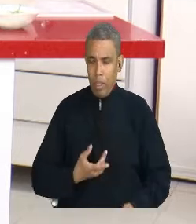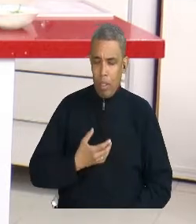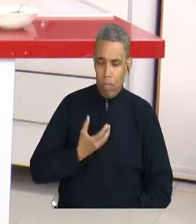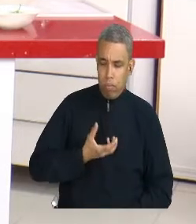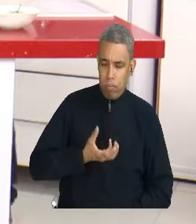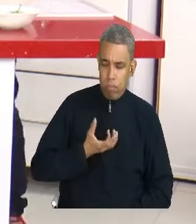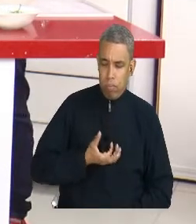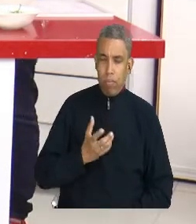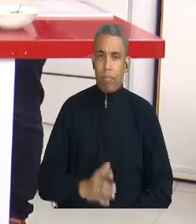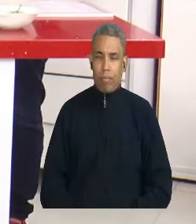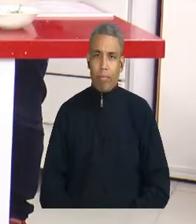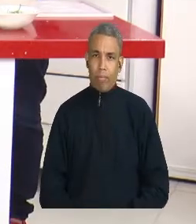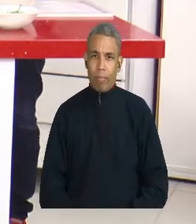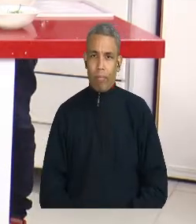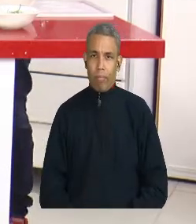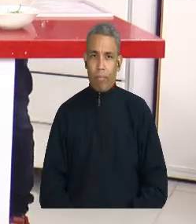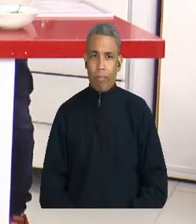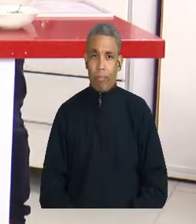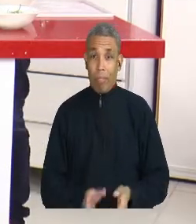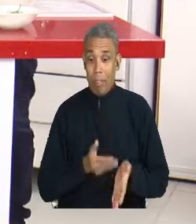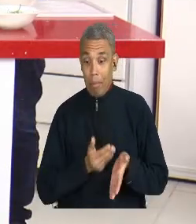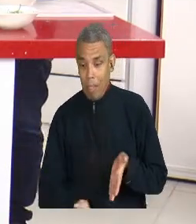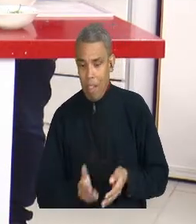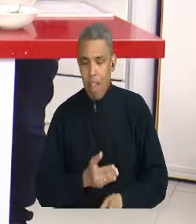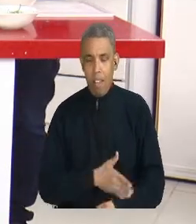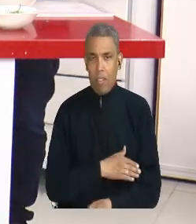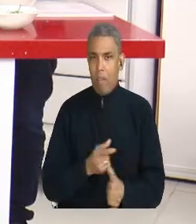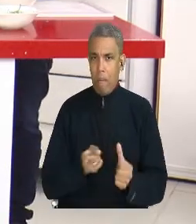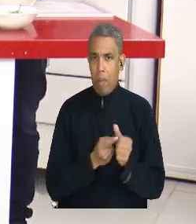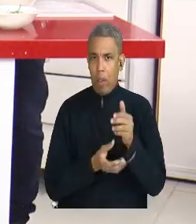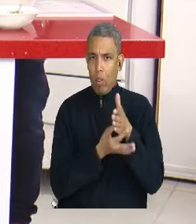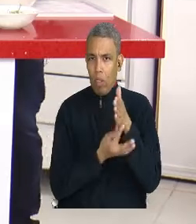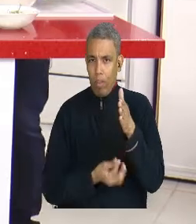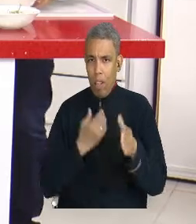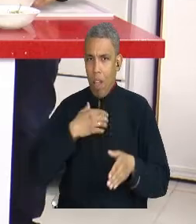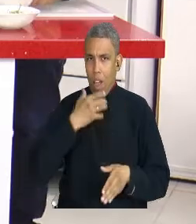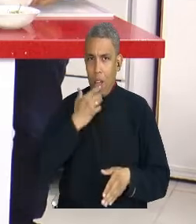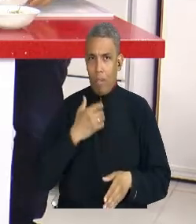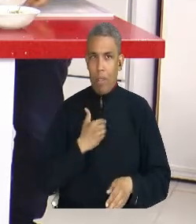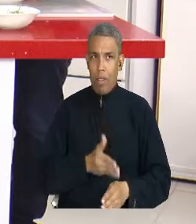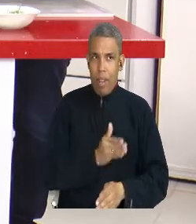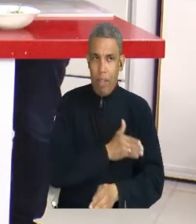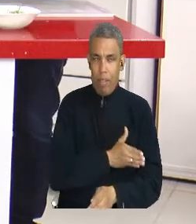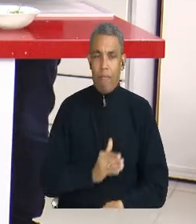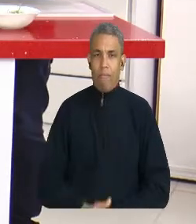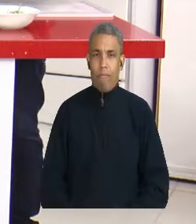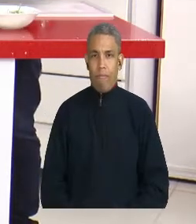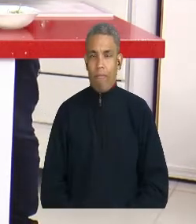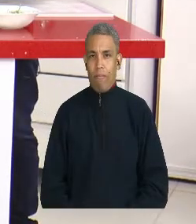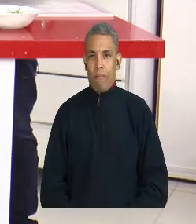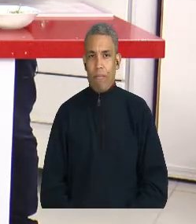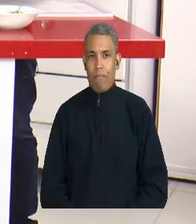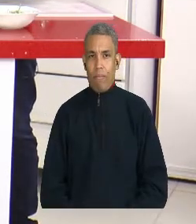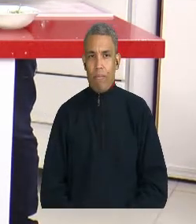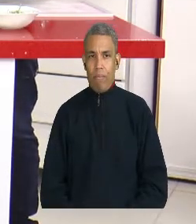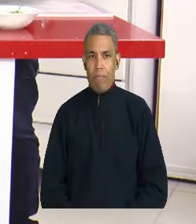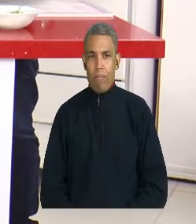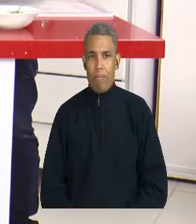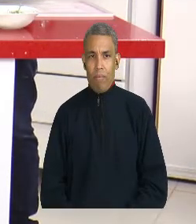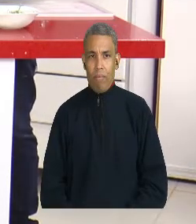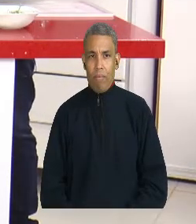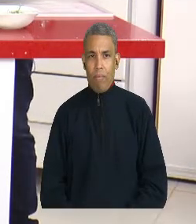al sartén antes de agregarle cualquier otra cosa. Ok, perfecto. ¿Sí? Entonces. ¿Vas a agregarle una cuchara siempre